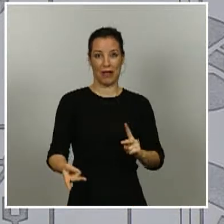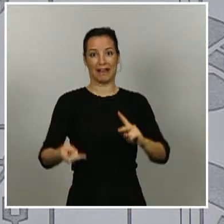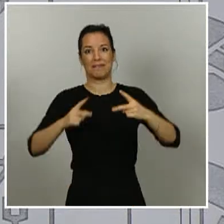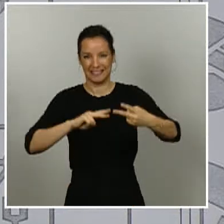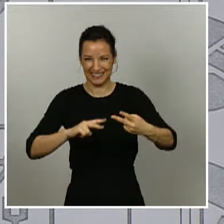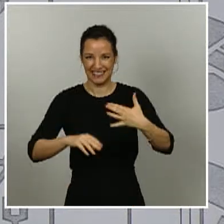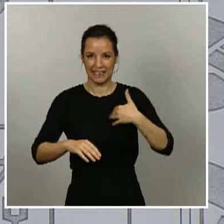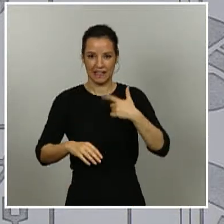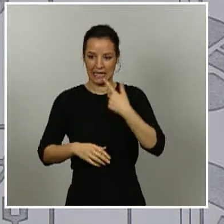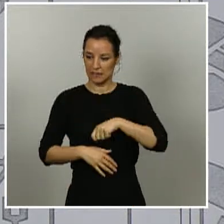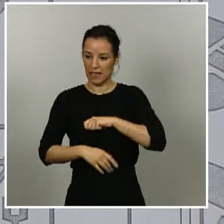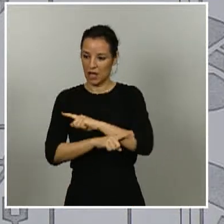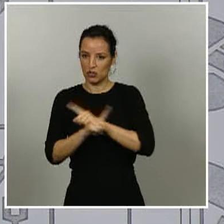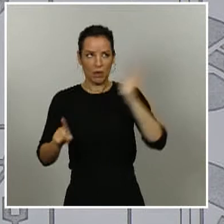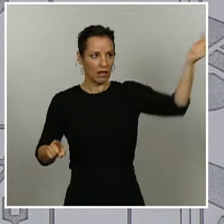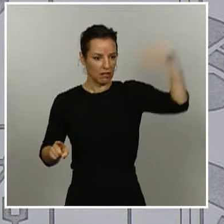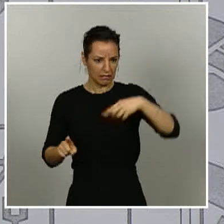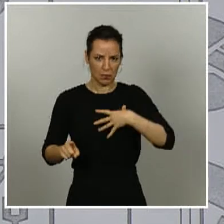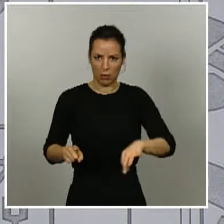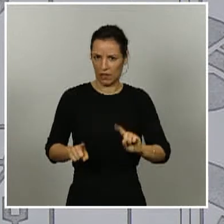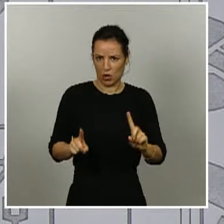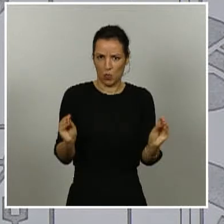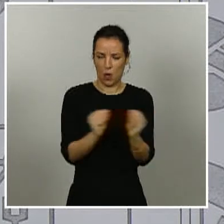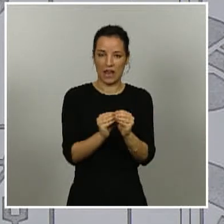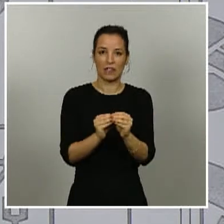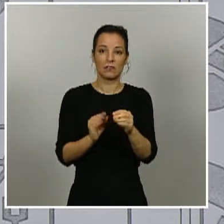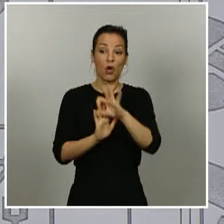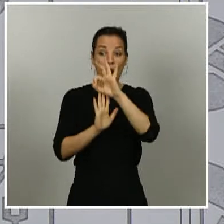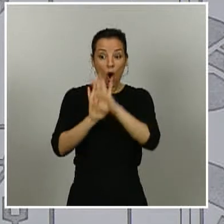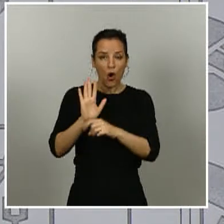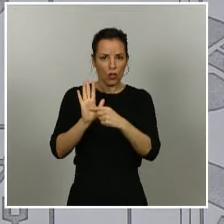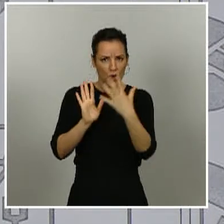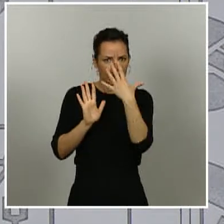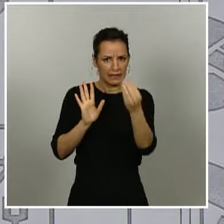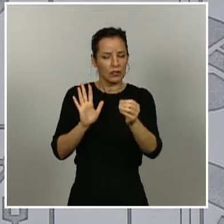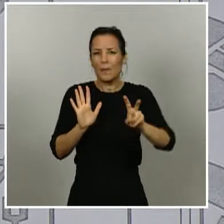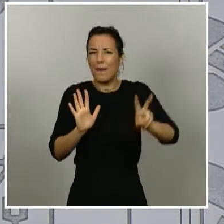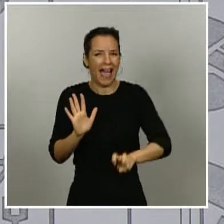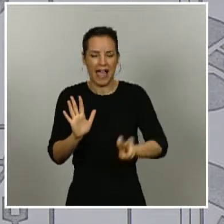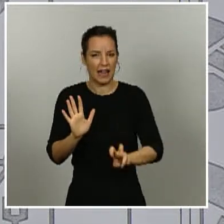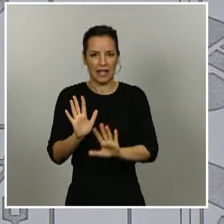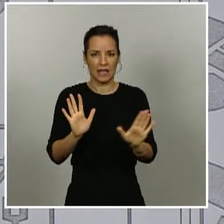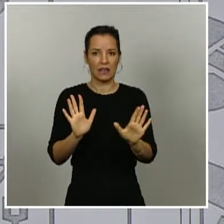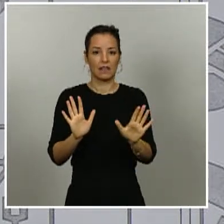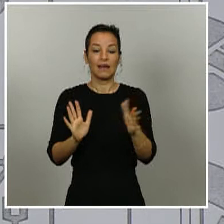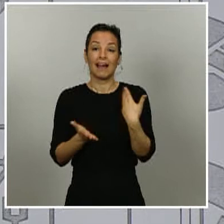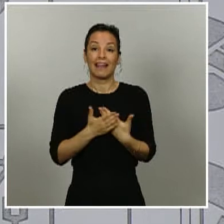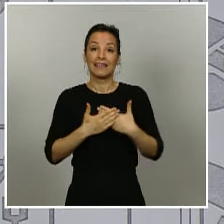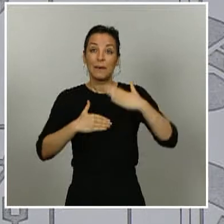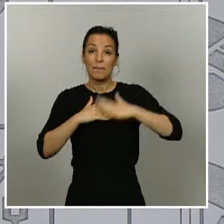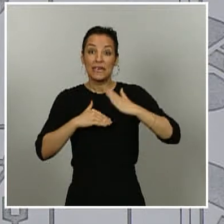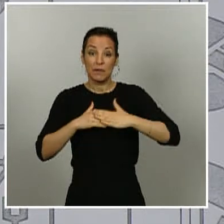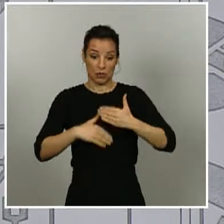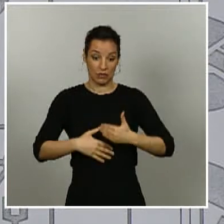entiendo perfectamente lo que se ha propuesto. La orden me parece una orden válida que nos garantiza que al menos durante estas próximas